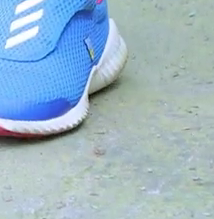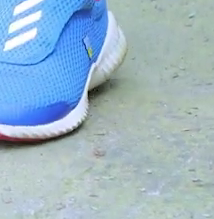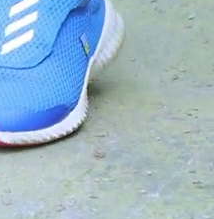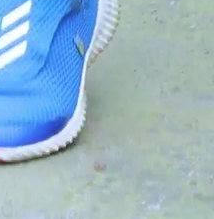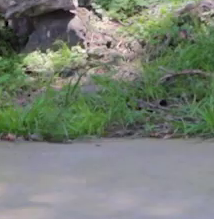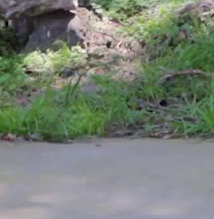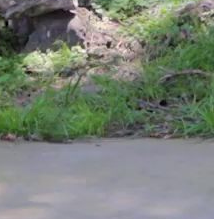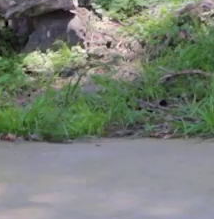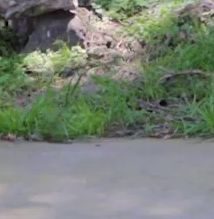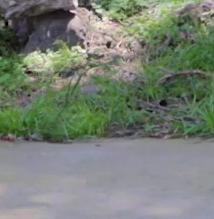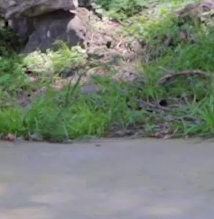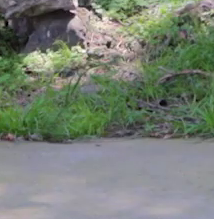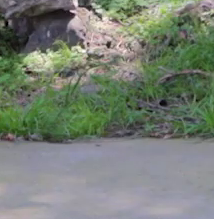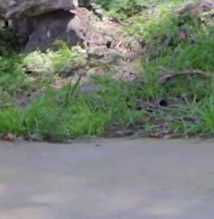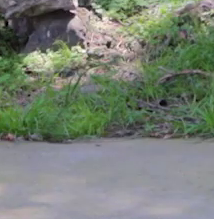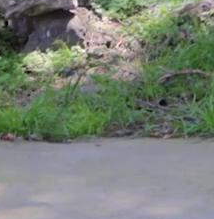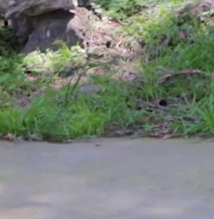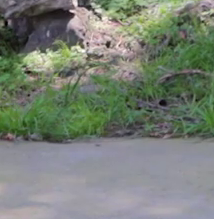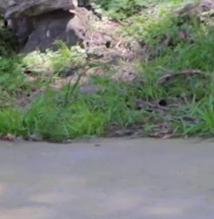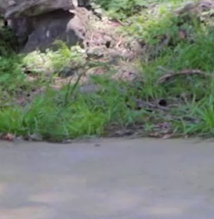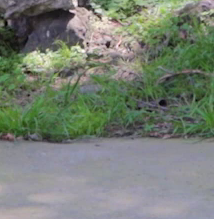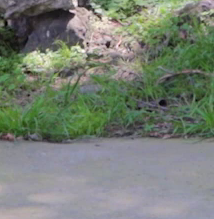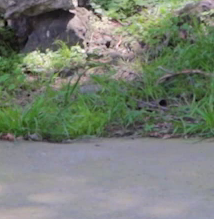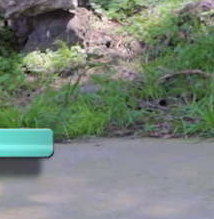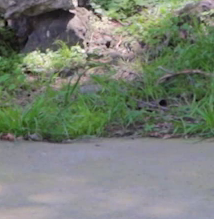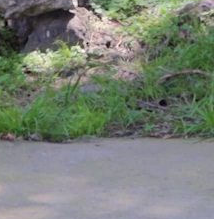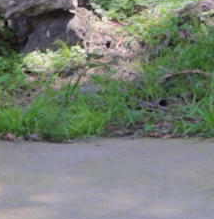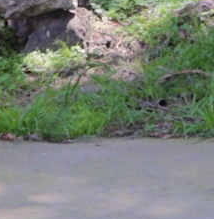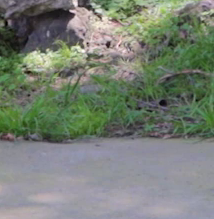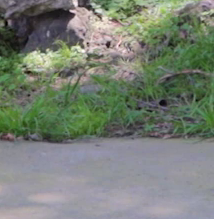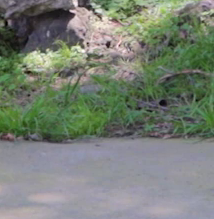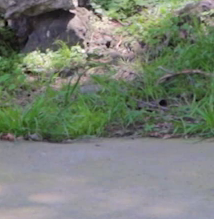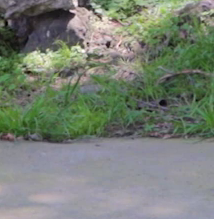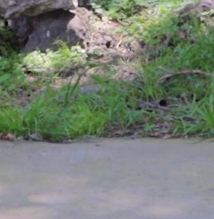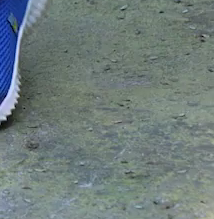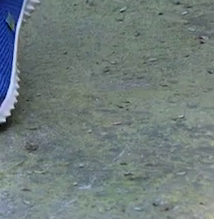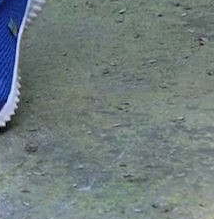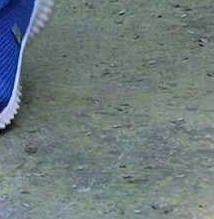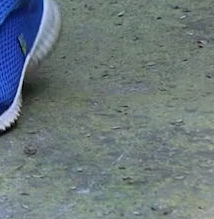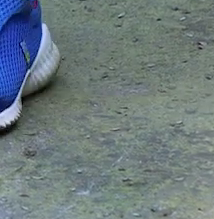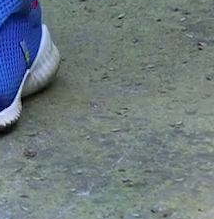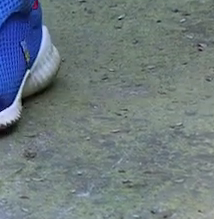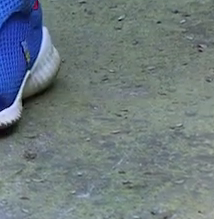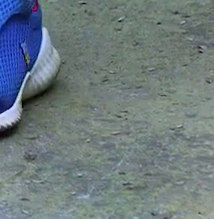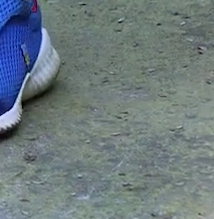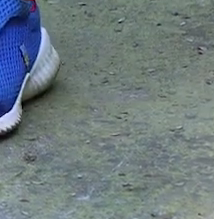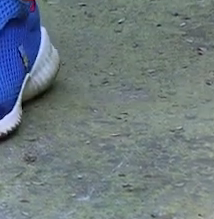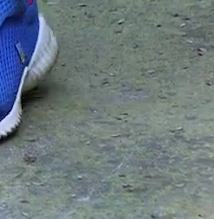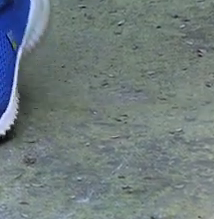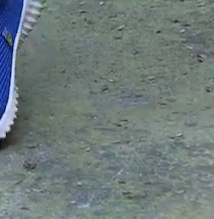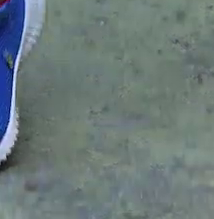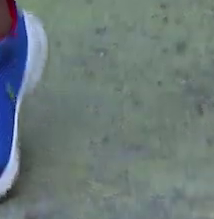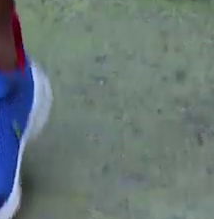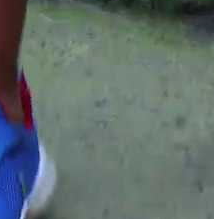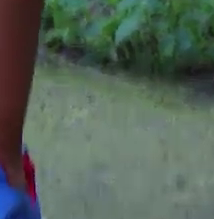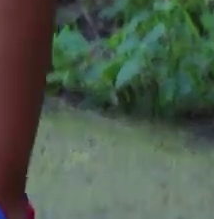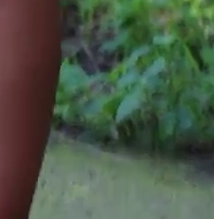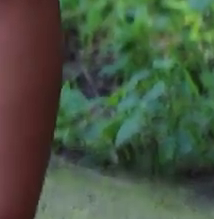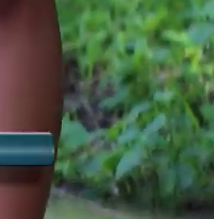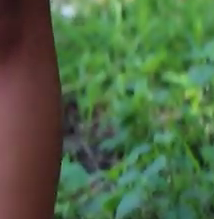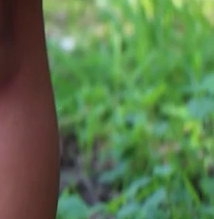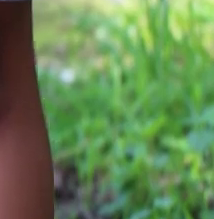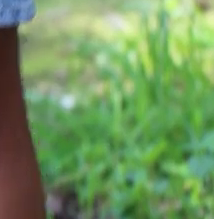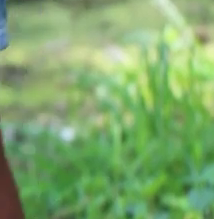Bien, otra más, perfecto, ahí está bien, muy bien, elevamos los talones,